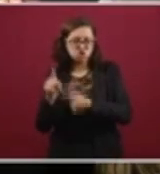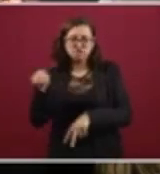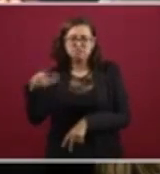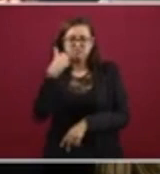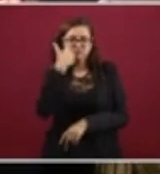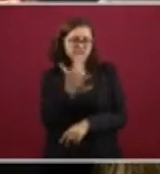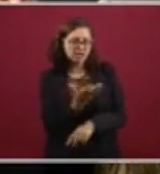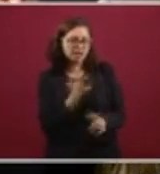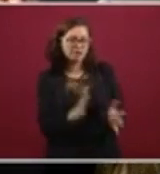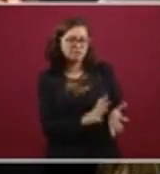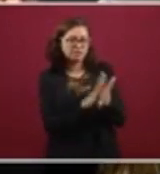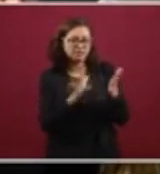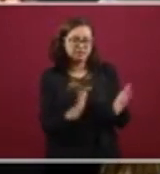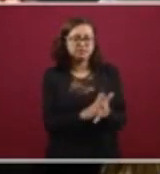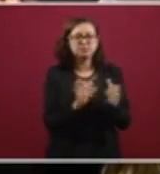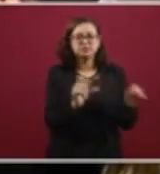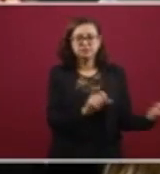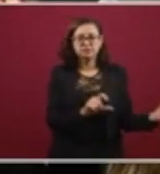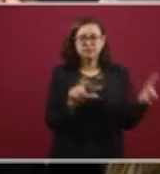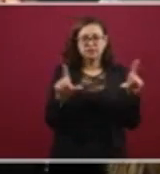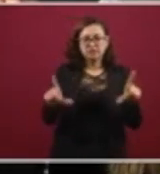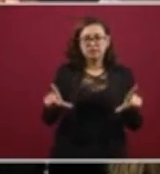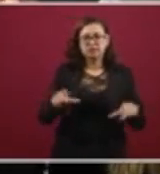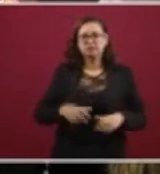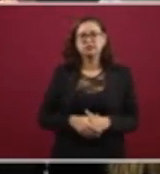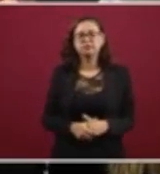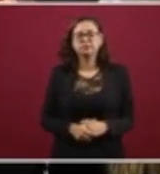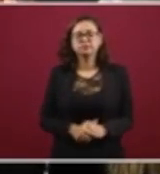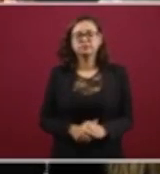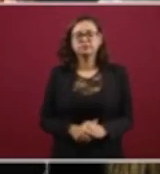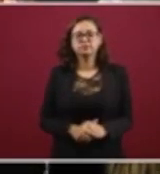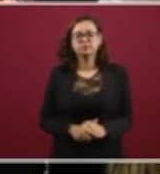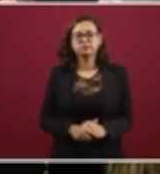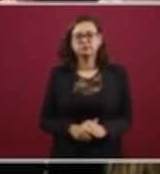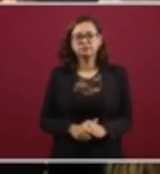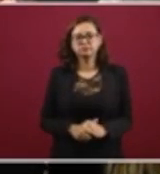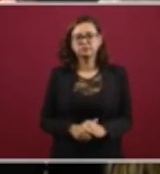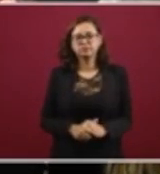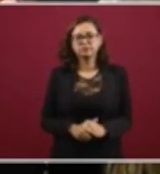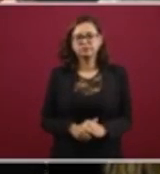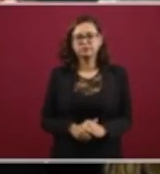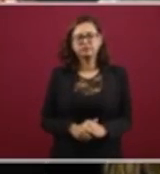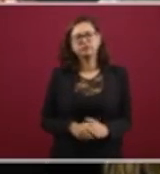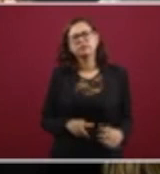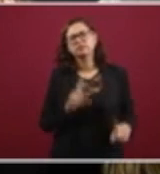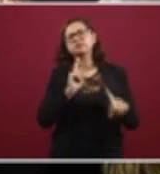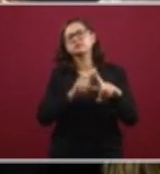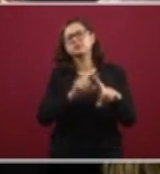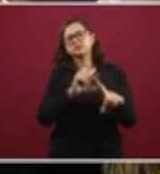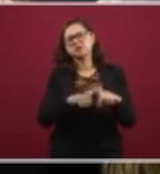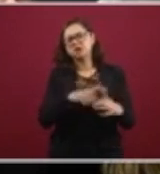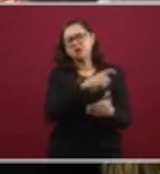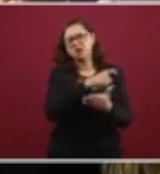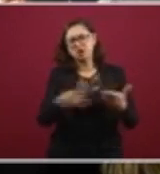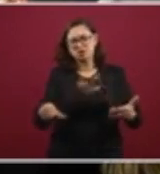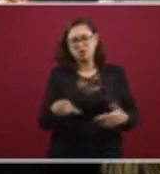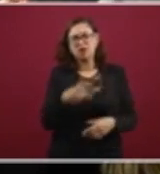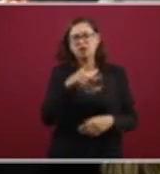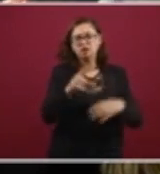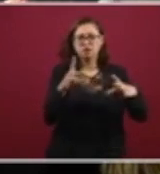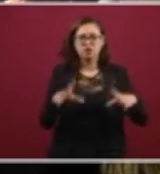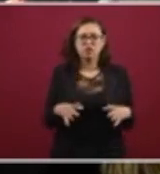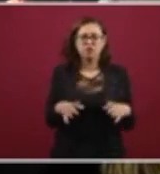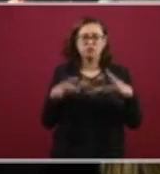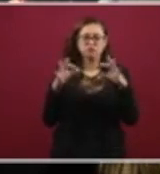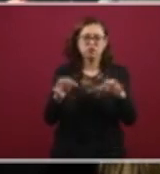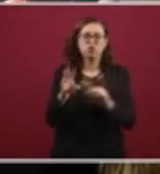de darle la siguiente diapositiva. ¿Quién compró la casa? Fue la Fundación